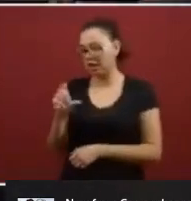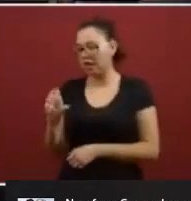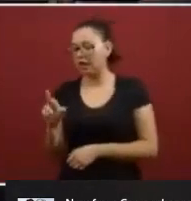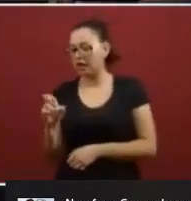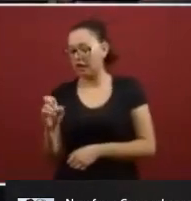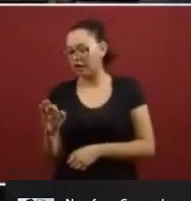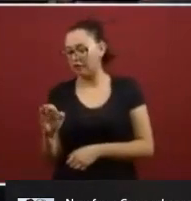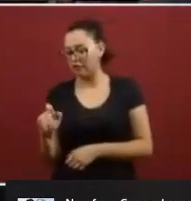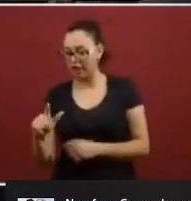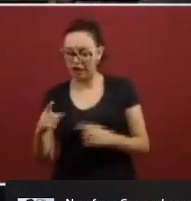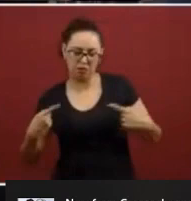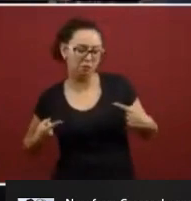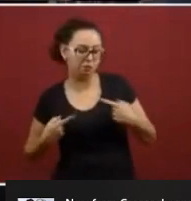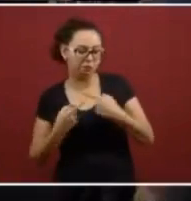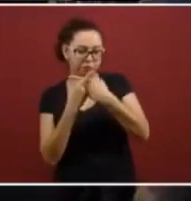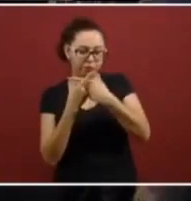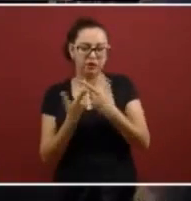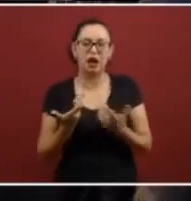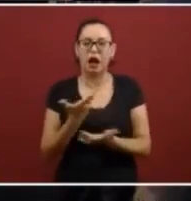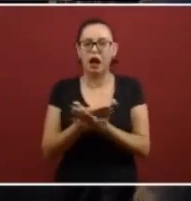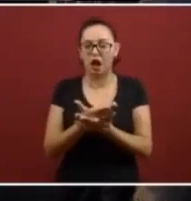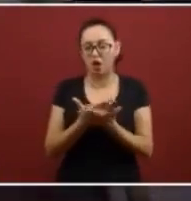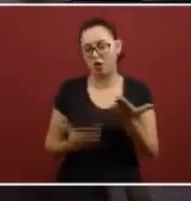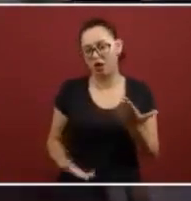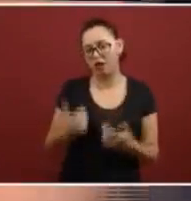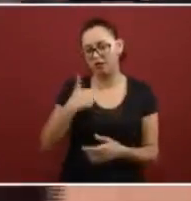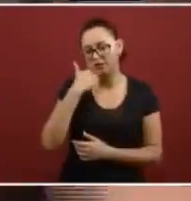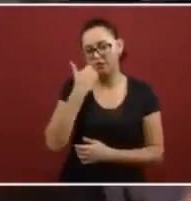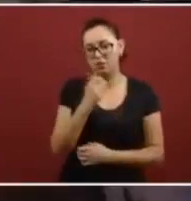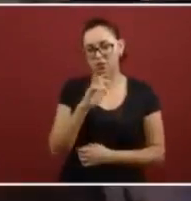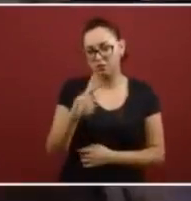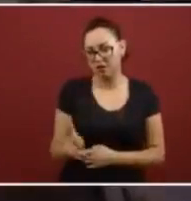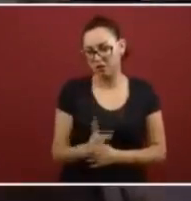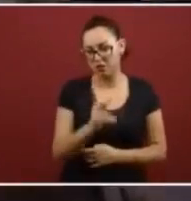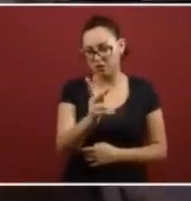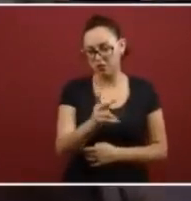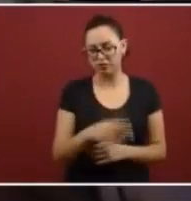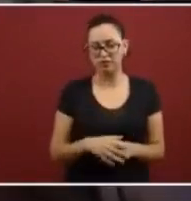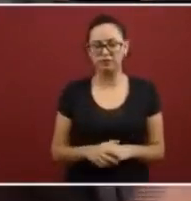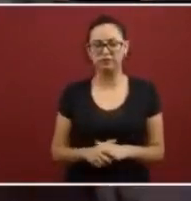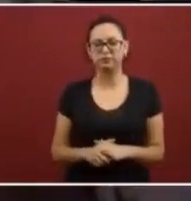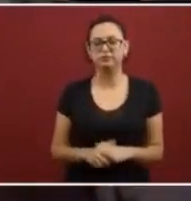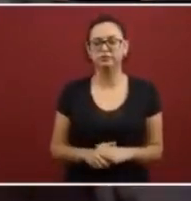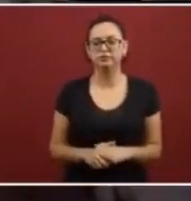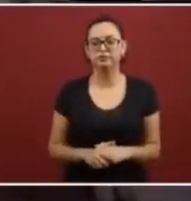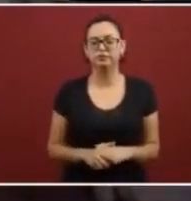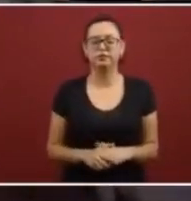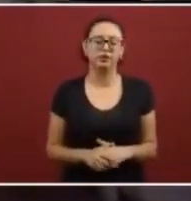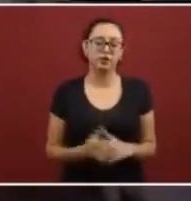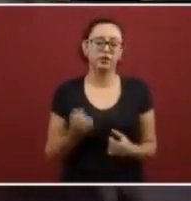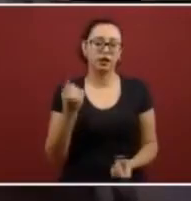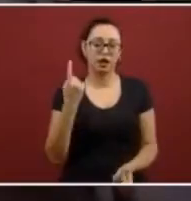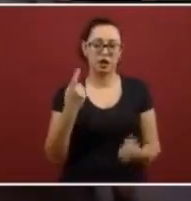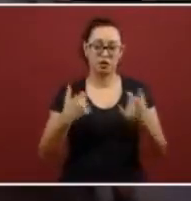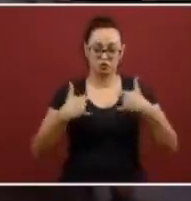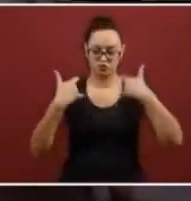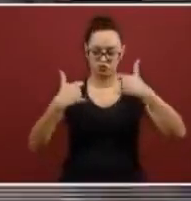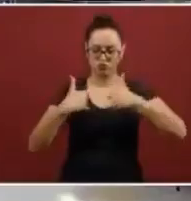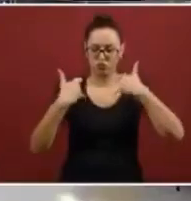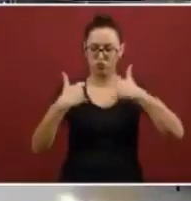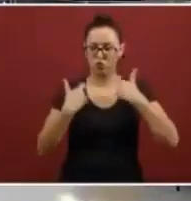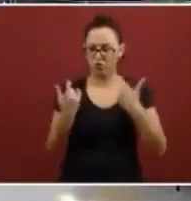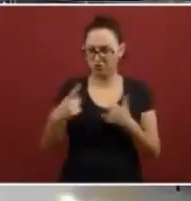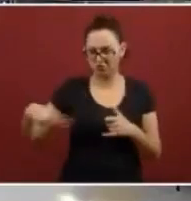La pregunta not concreta en este having sentido, support comentándole or que worried ya that they hay weren't algunos going to have a jóvenes que job. tomaron la iniciativa de